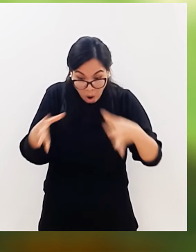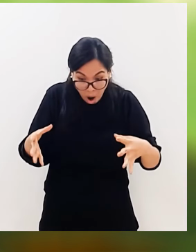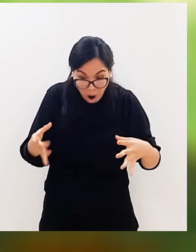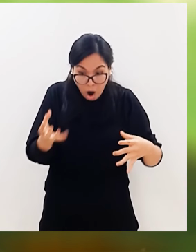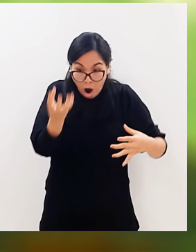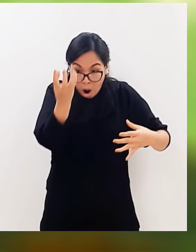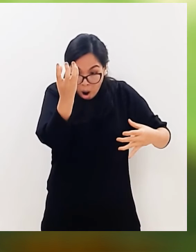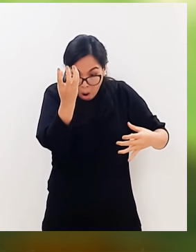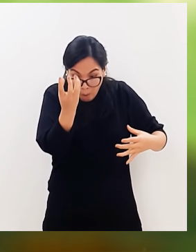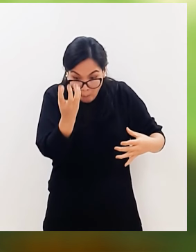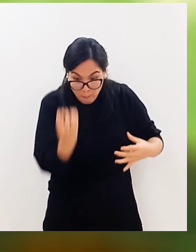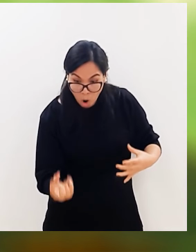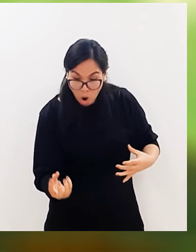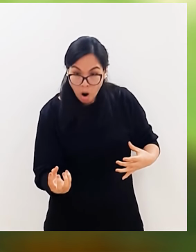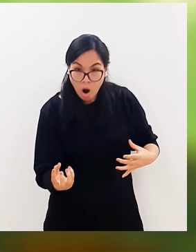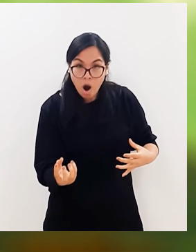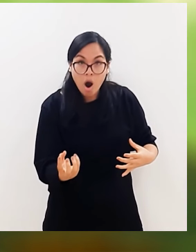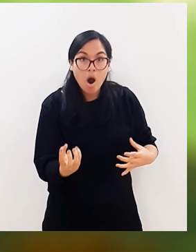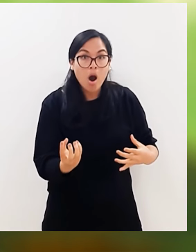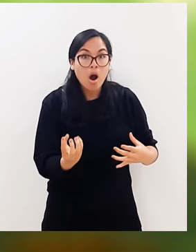capas de seguridad, pero dejándolo vivir? El huevito, al caerse,